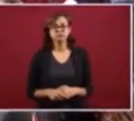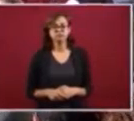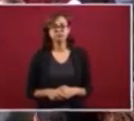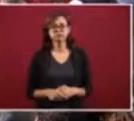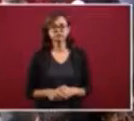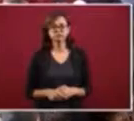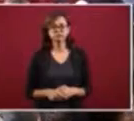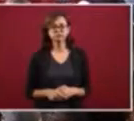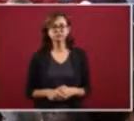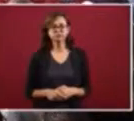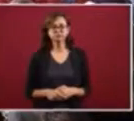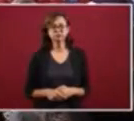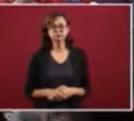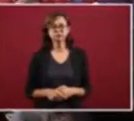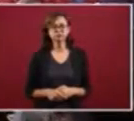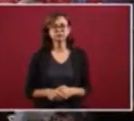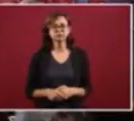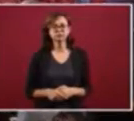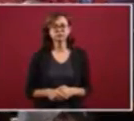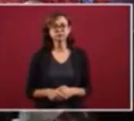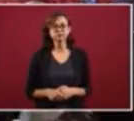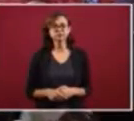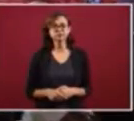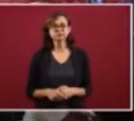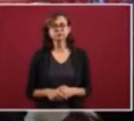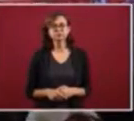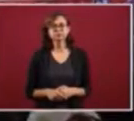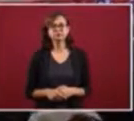¿No vino? No, sí.